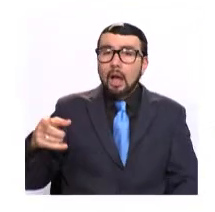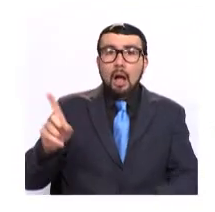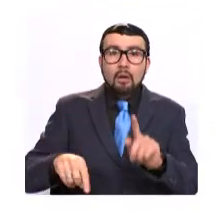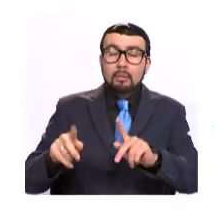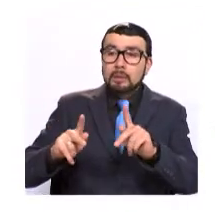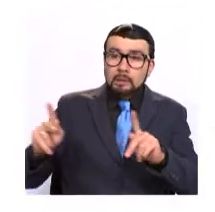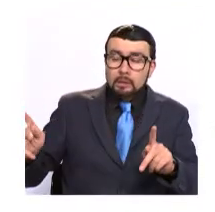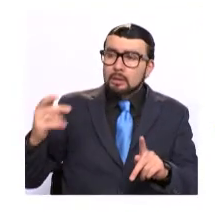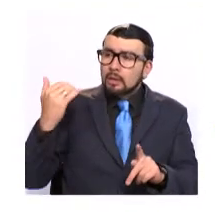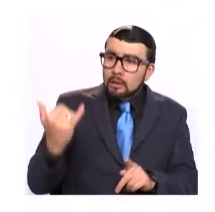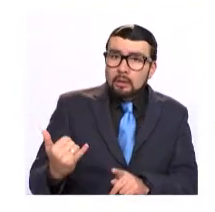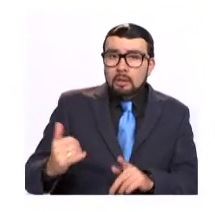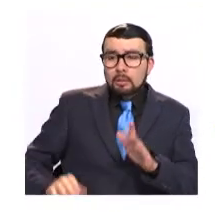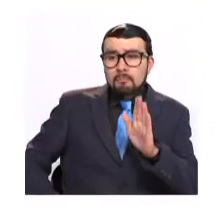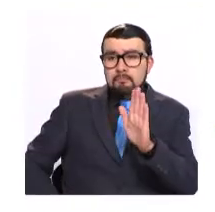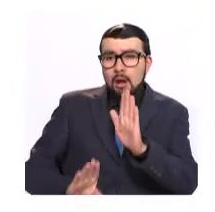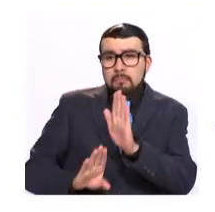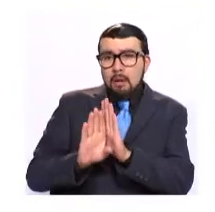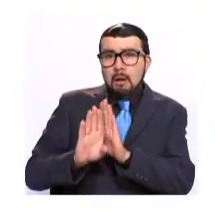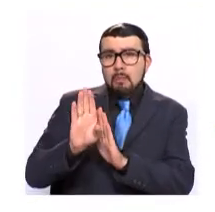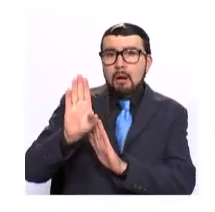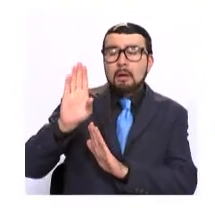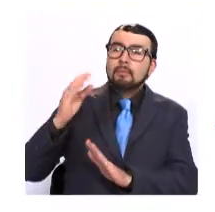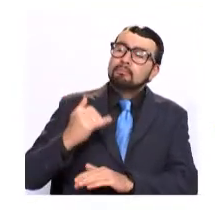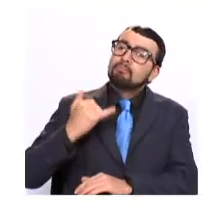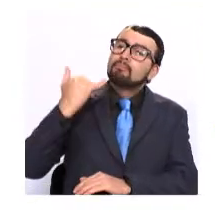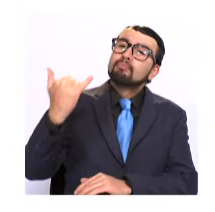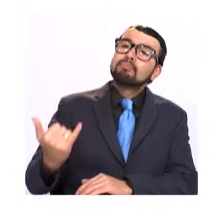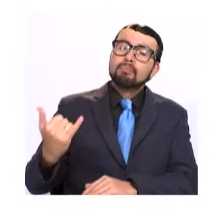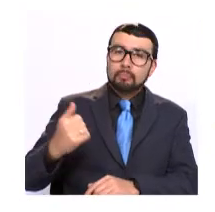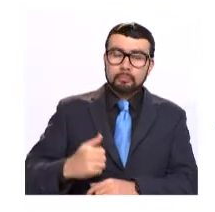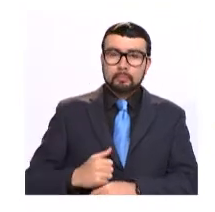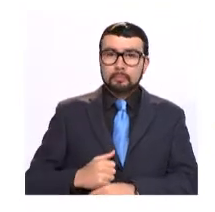pues progresa rápidamente y tiene